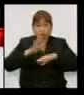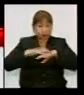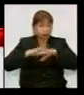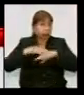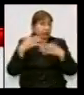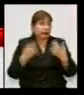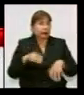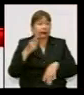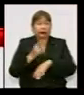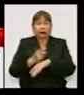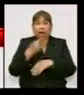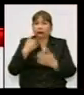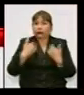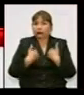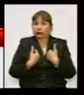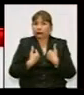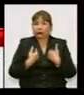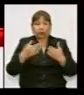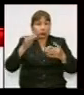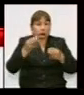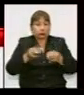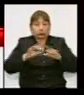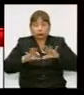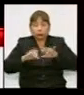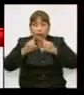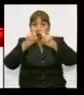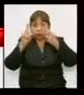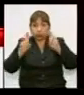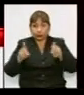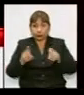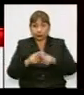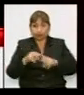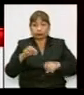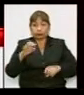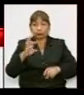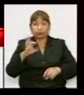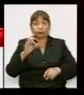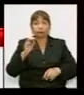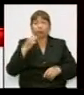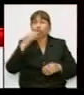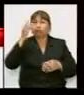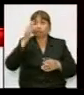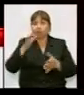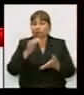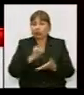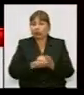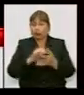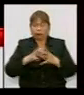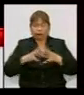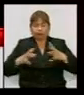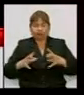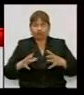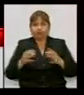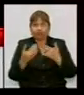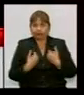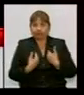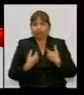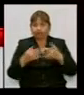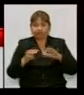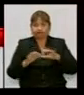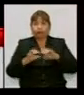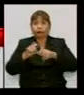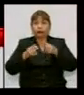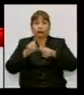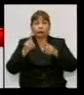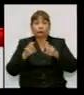seria debe tener si tiene una plataforma informática. Sin embargo, la ciberdefensa es una capacidad que debe tener la fuerza del